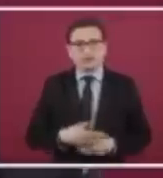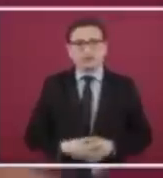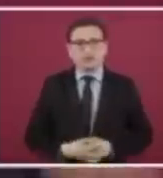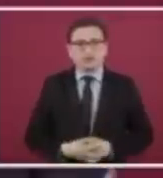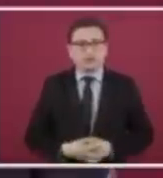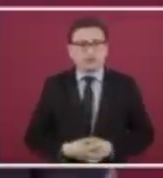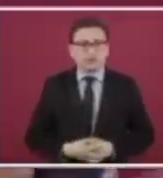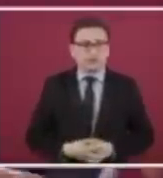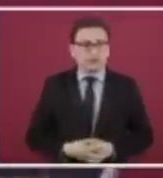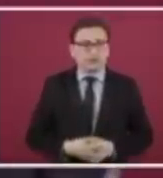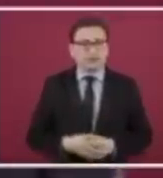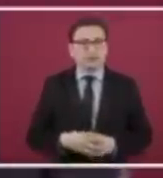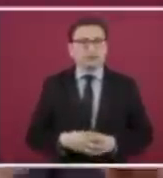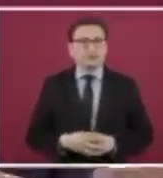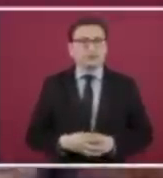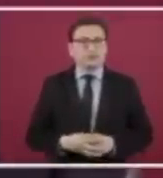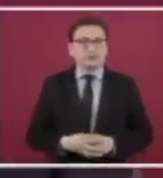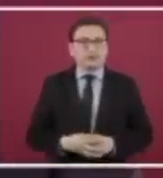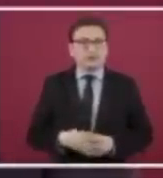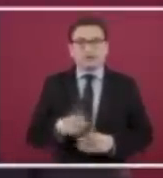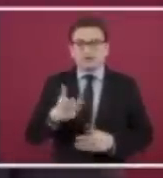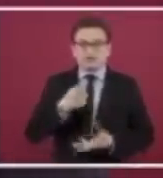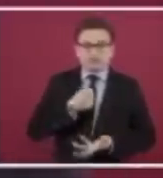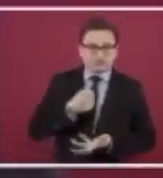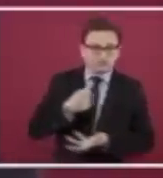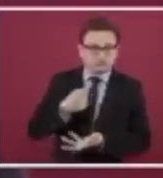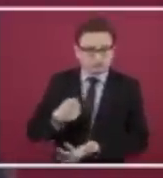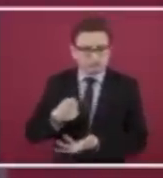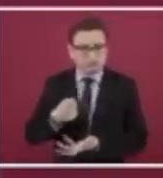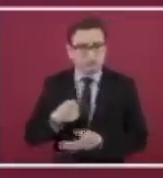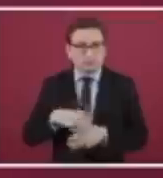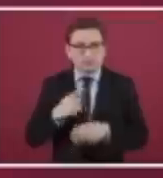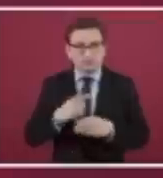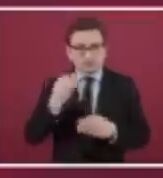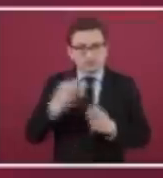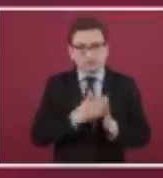Judicial, entreguen los fondos a los gobiernos locales,